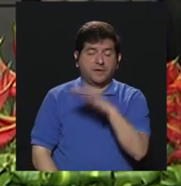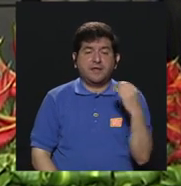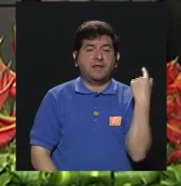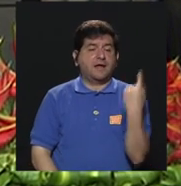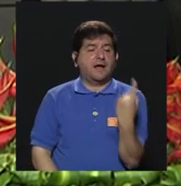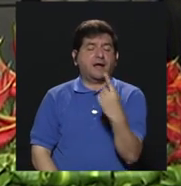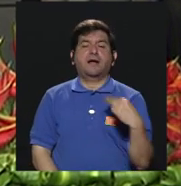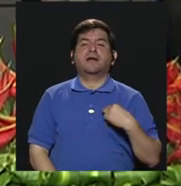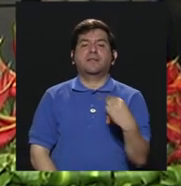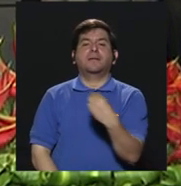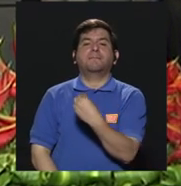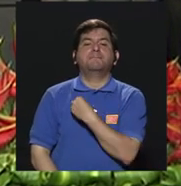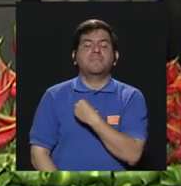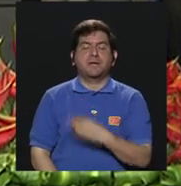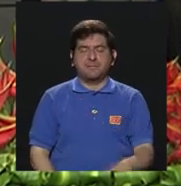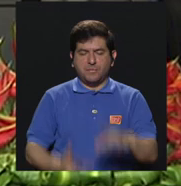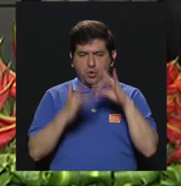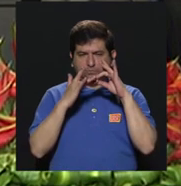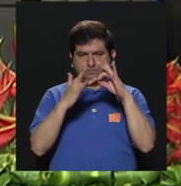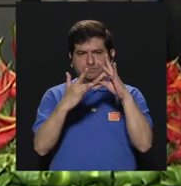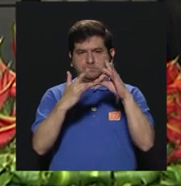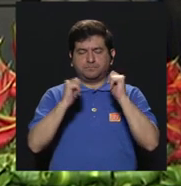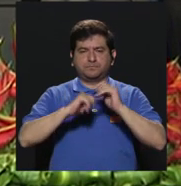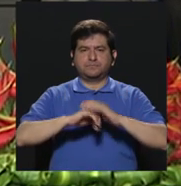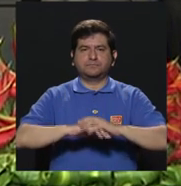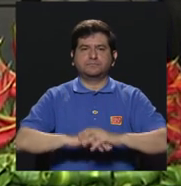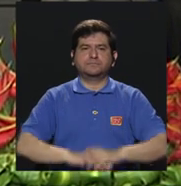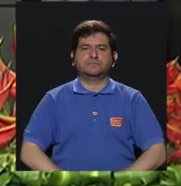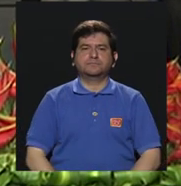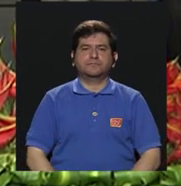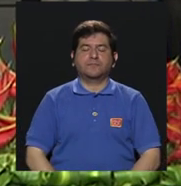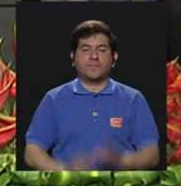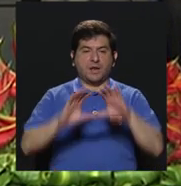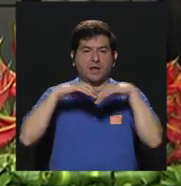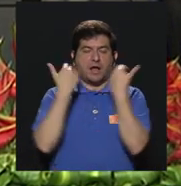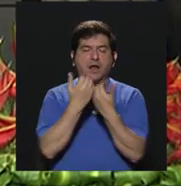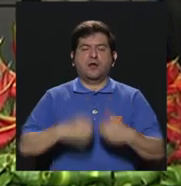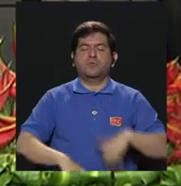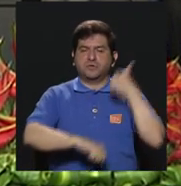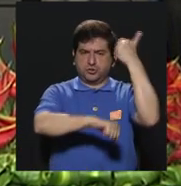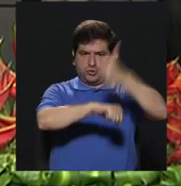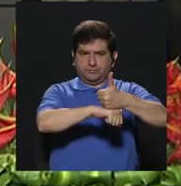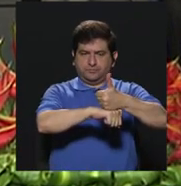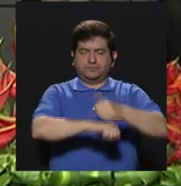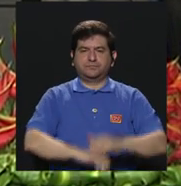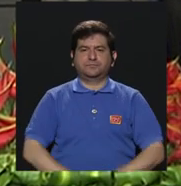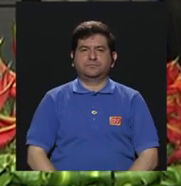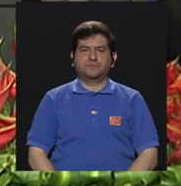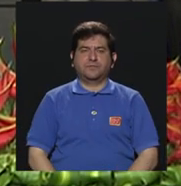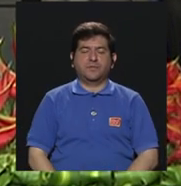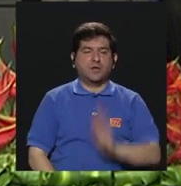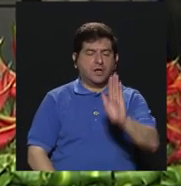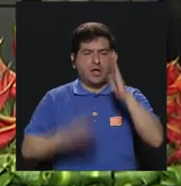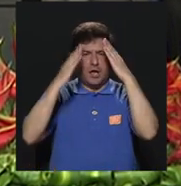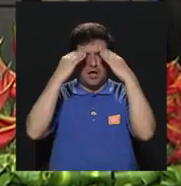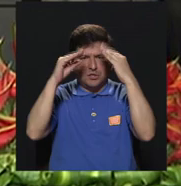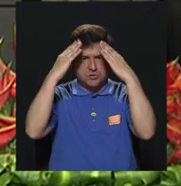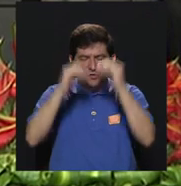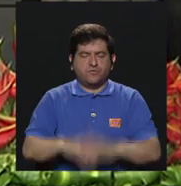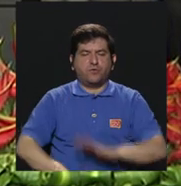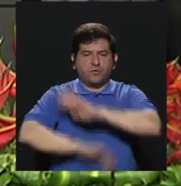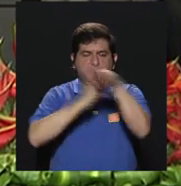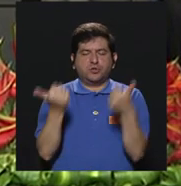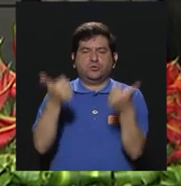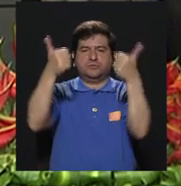cada integrante en particular, a la comisión dictaminadora que rindió su informe por